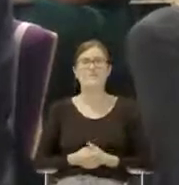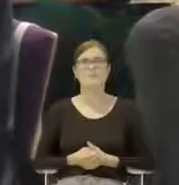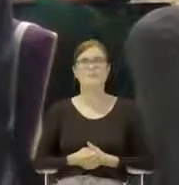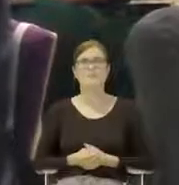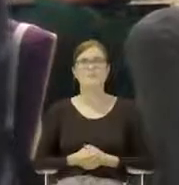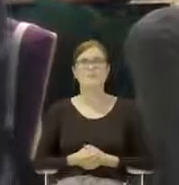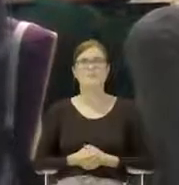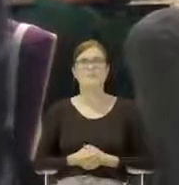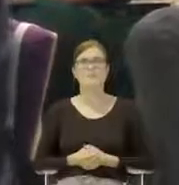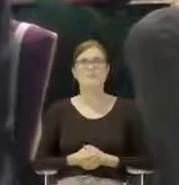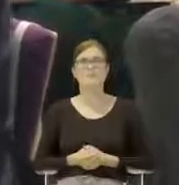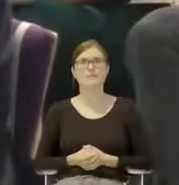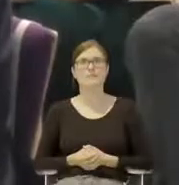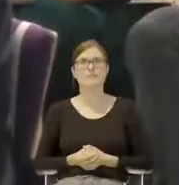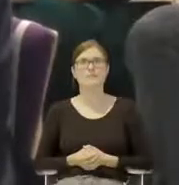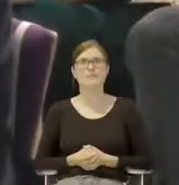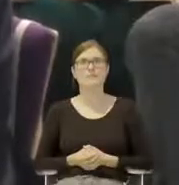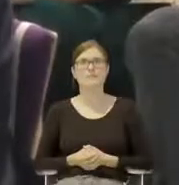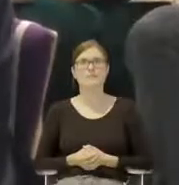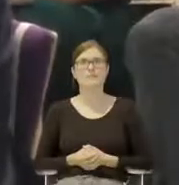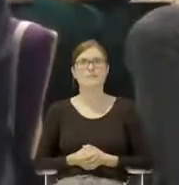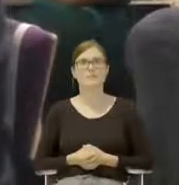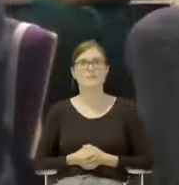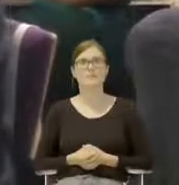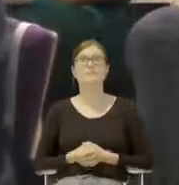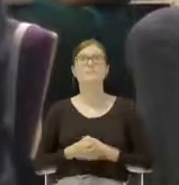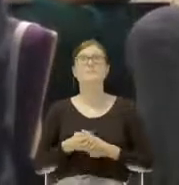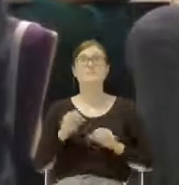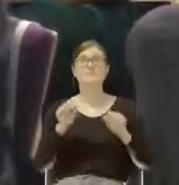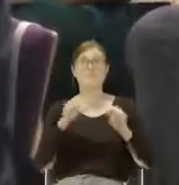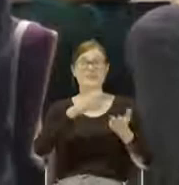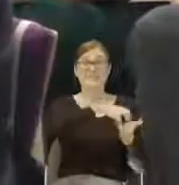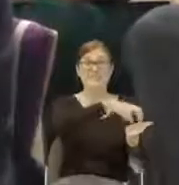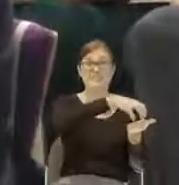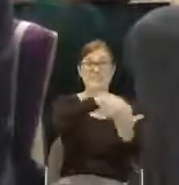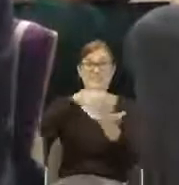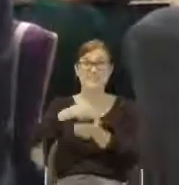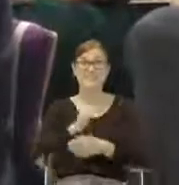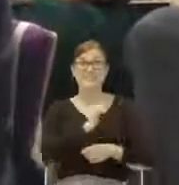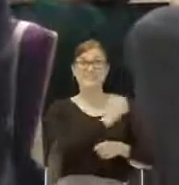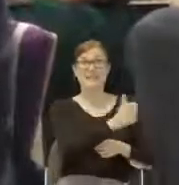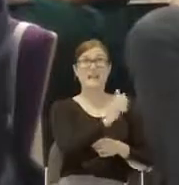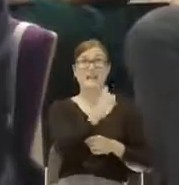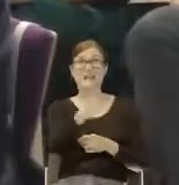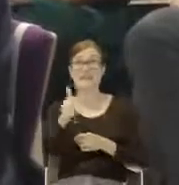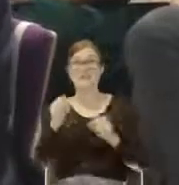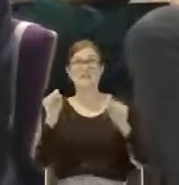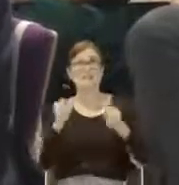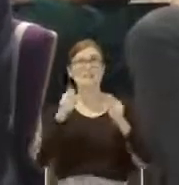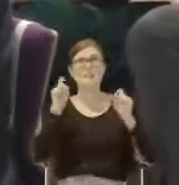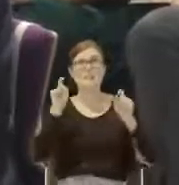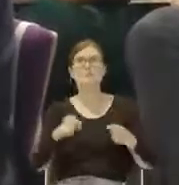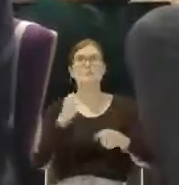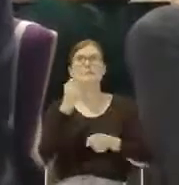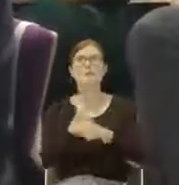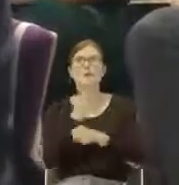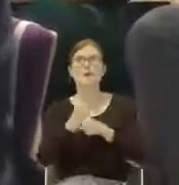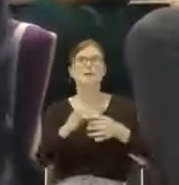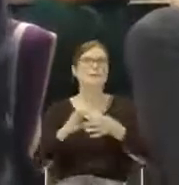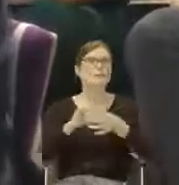hoy alzamos la voz, cómo desde nuestras redes y asociaciones internacionales, CGLU, Metrópolis, Mechites,